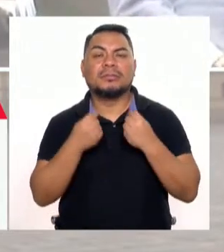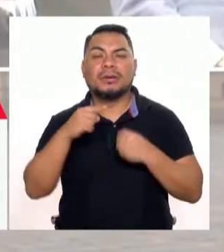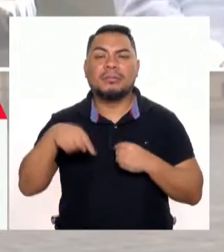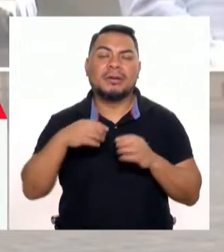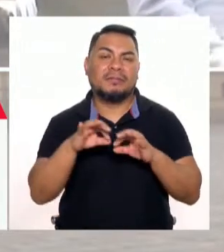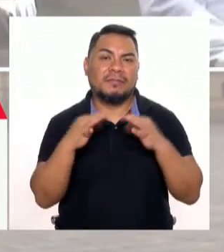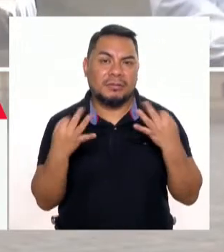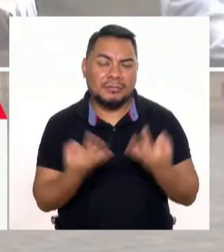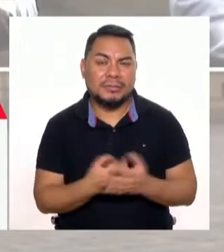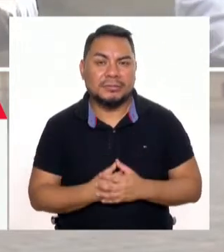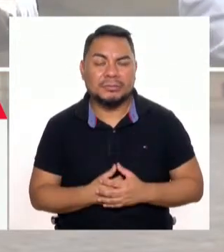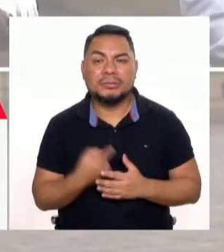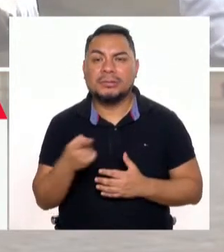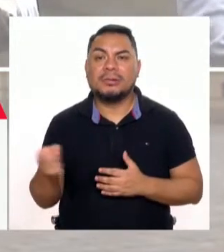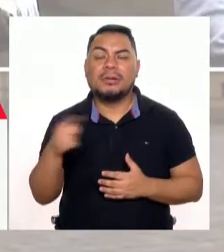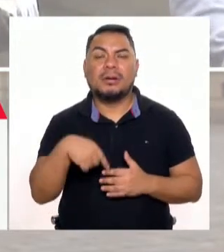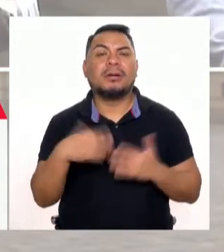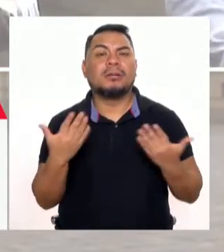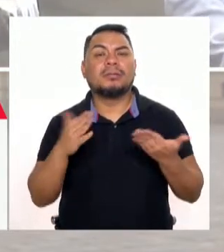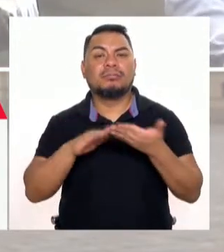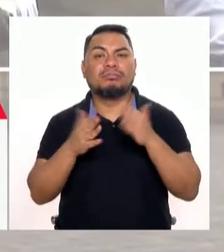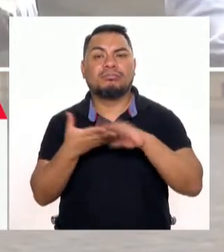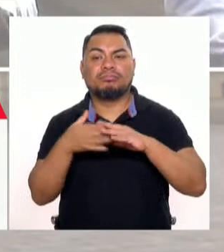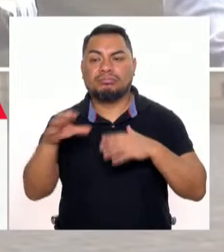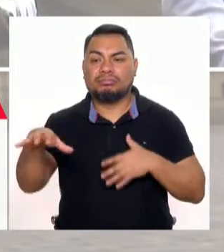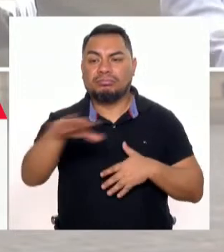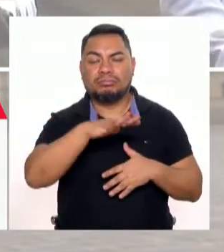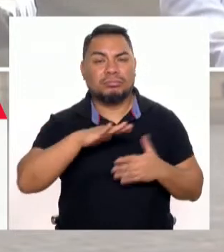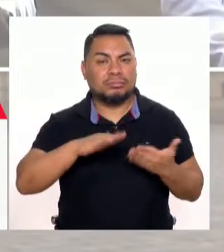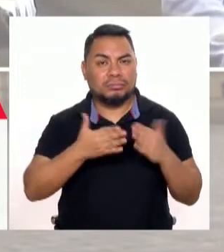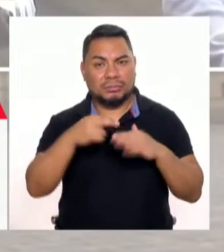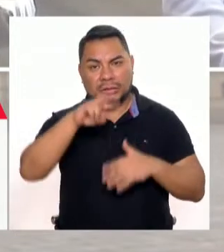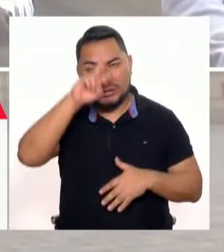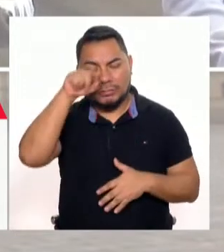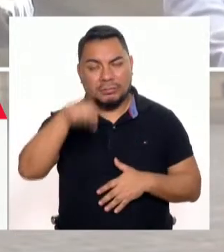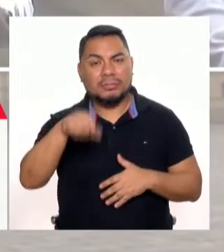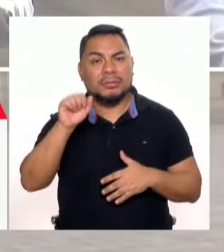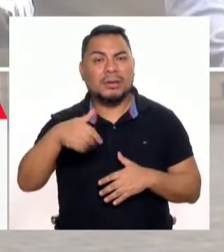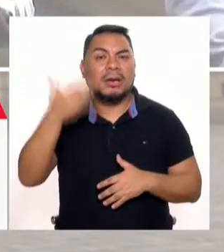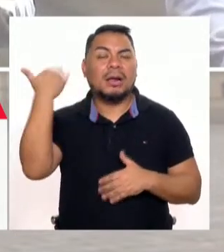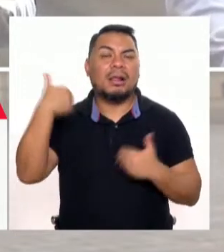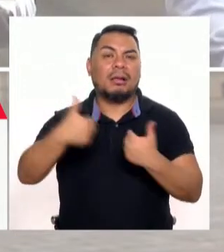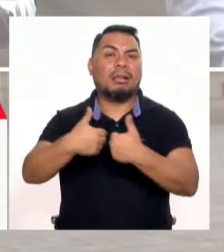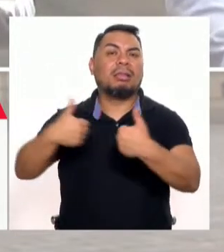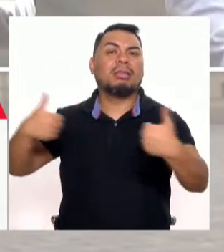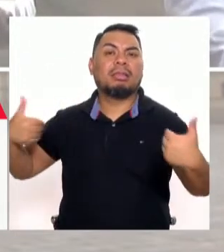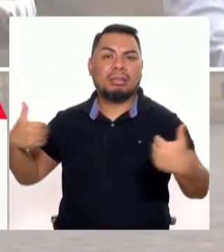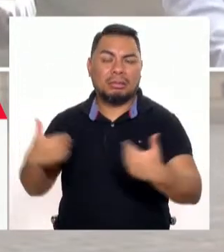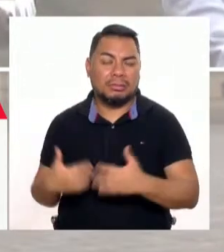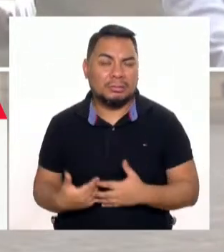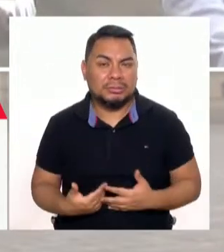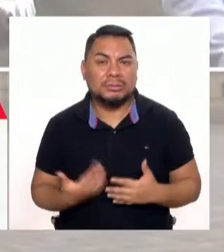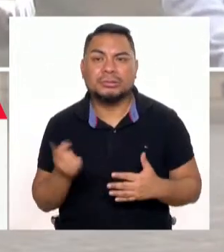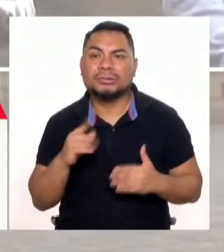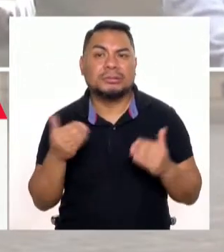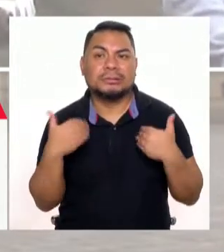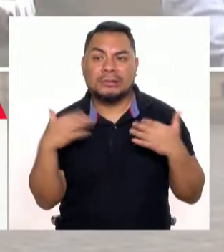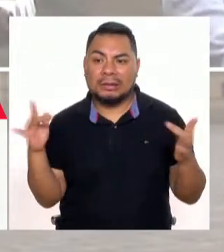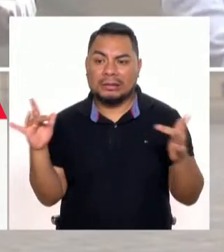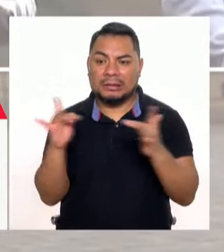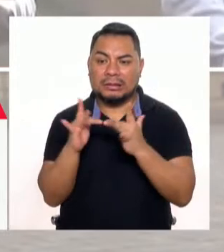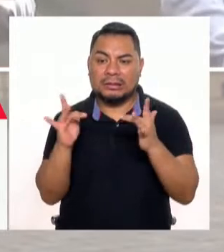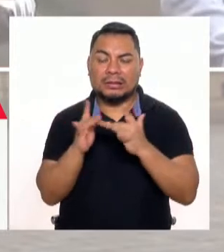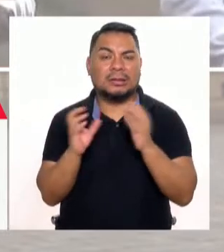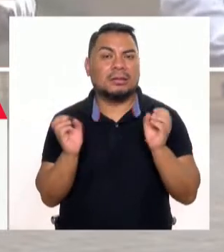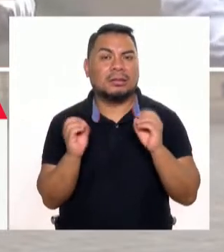familias pequeños y pueblos comunidades del Perú que estaban aislados que no tenían conectividad